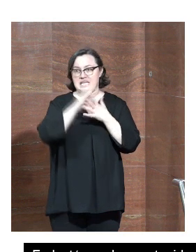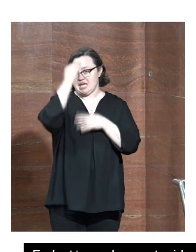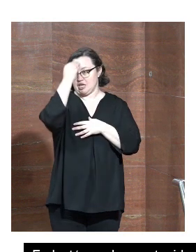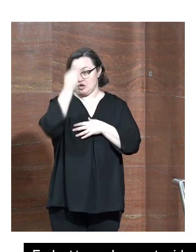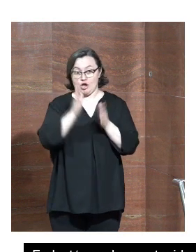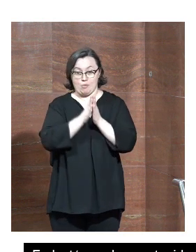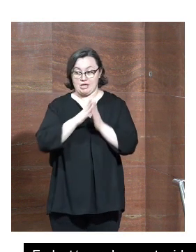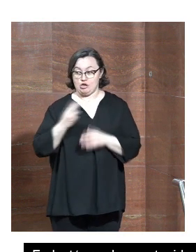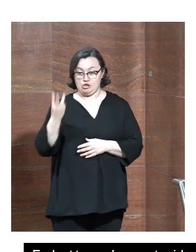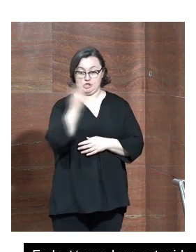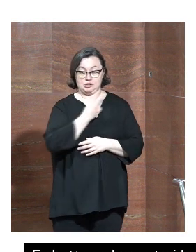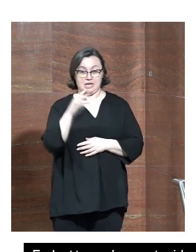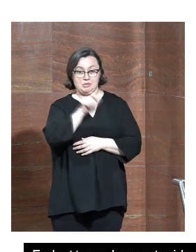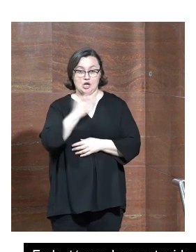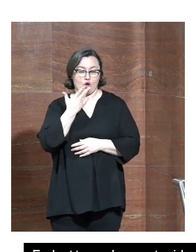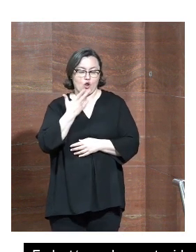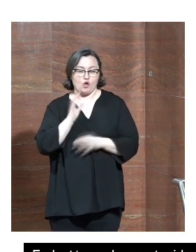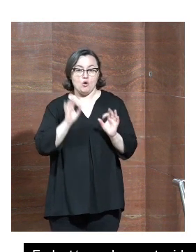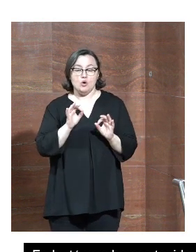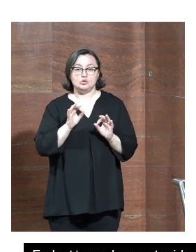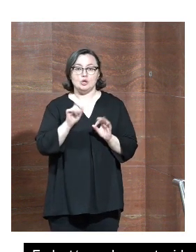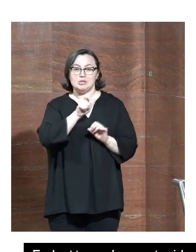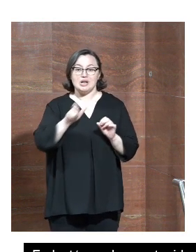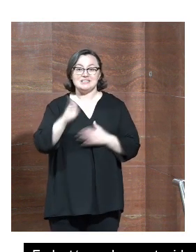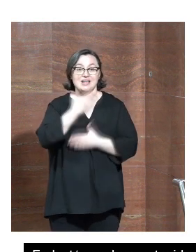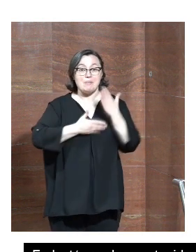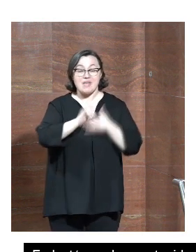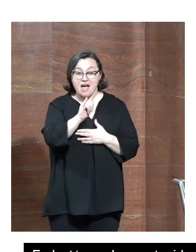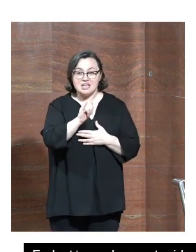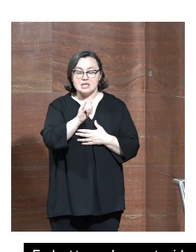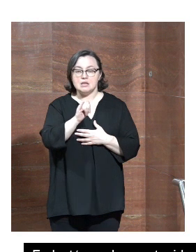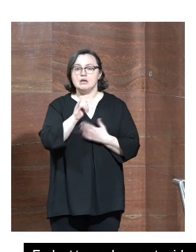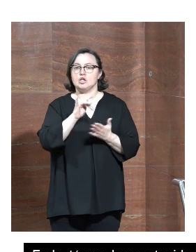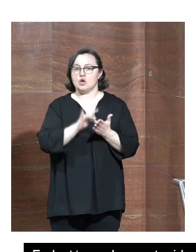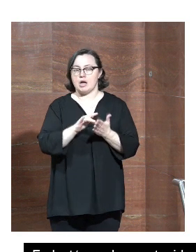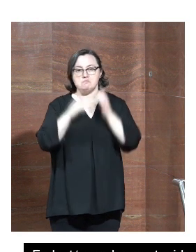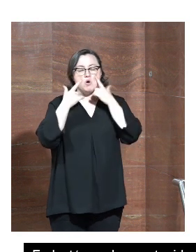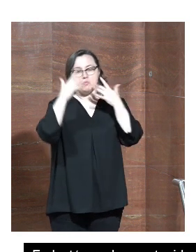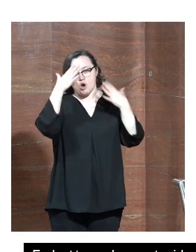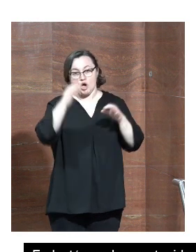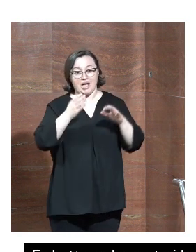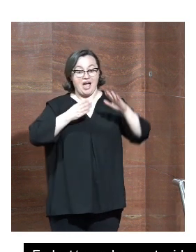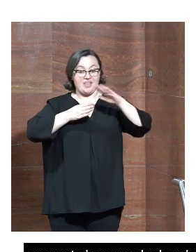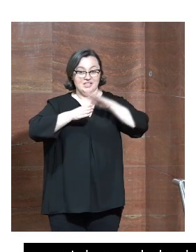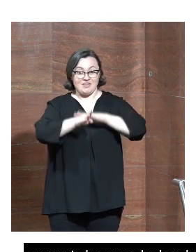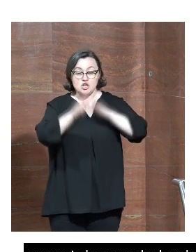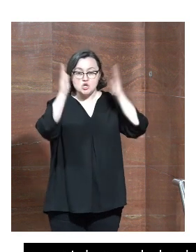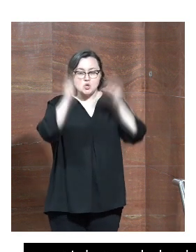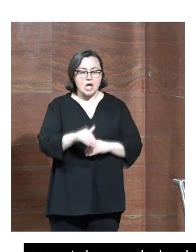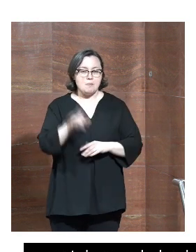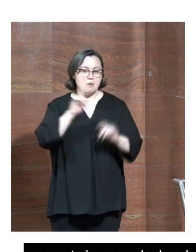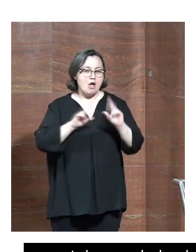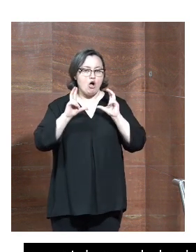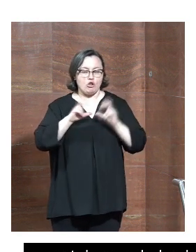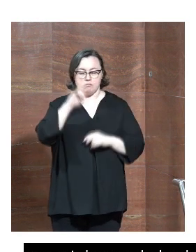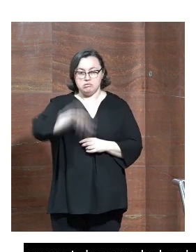con todos mis compañeros, las personas que conozco, tienen alguna discapacidad en este caso. Evidentemente, la falta de accesibilidad es un